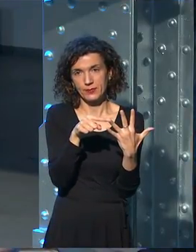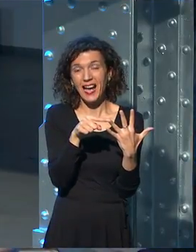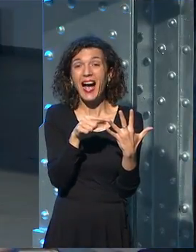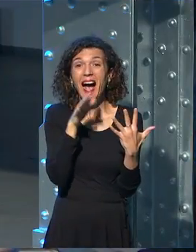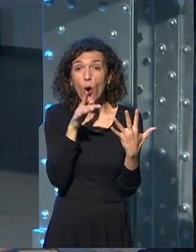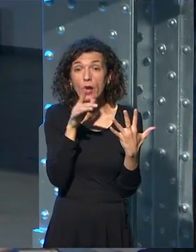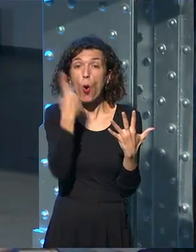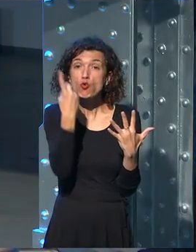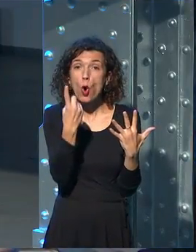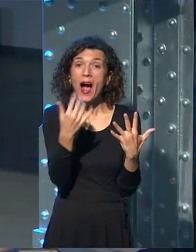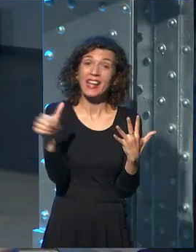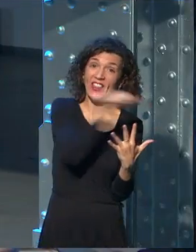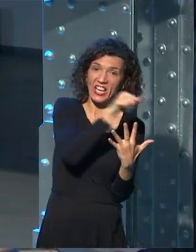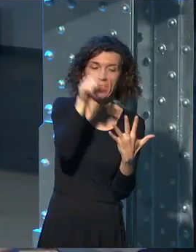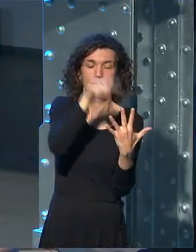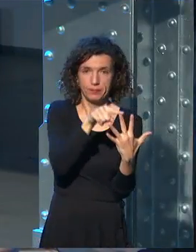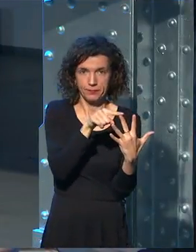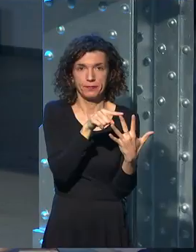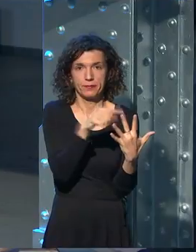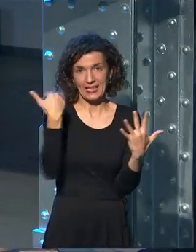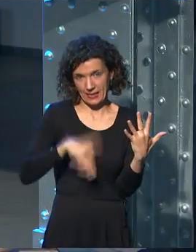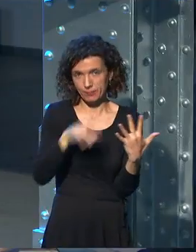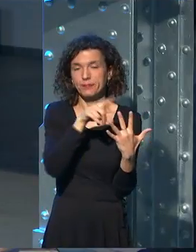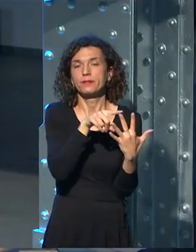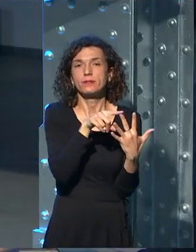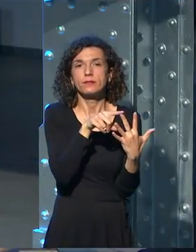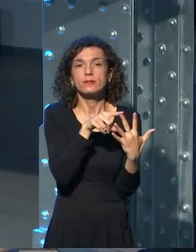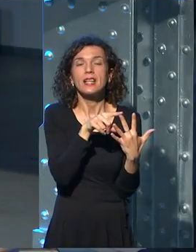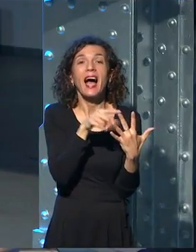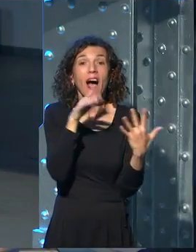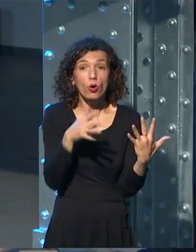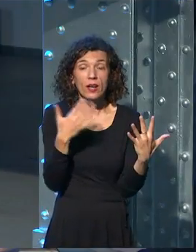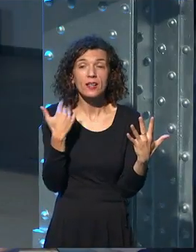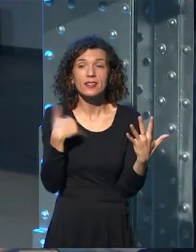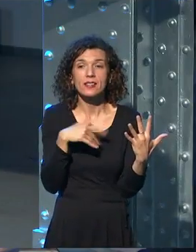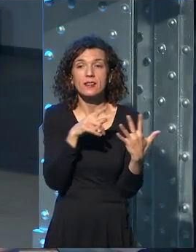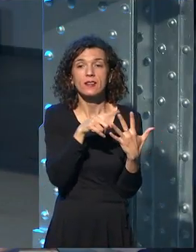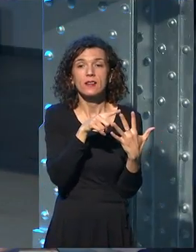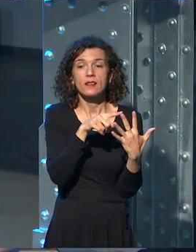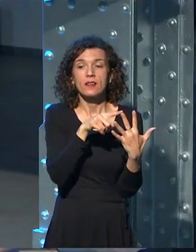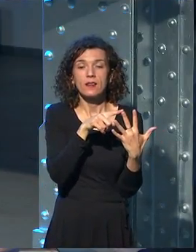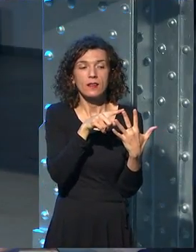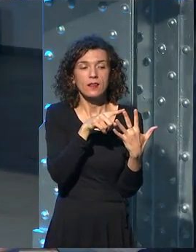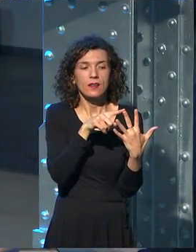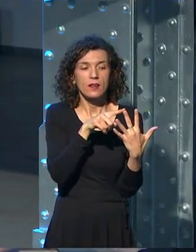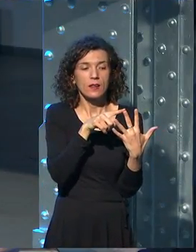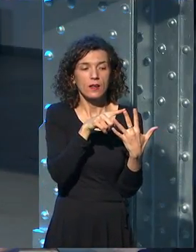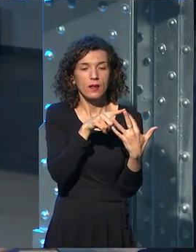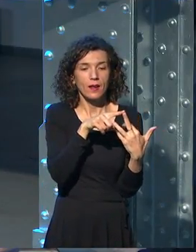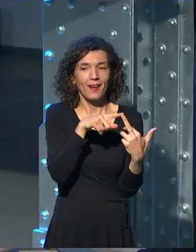Ahora todos 1 a la izquierda. Ya. ¿Ya? Vale. Ahora, dejad ese dedo arriba y bajad los otros.